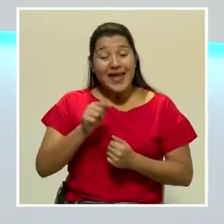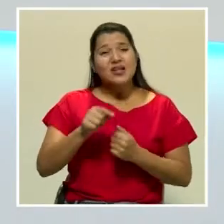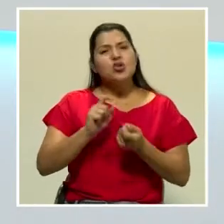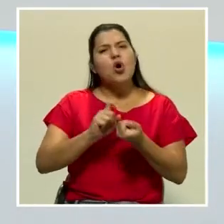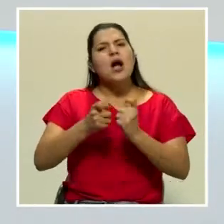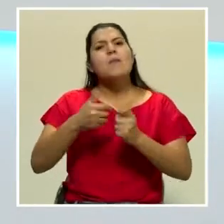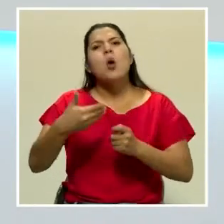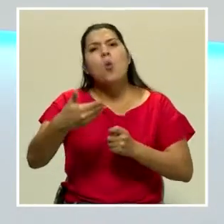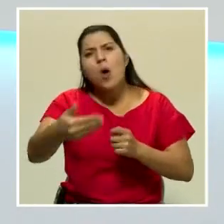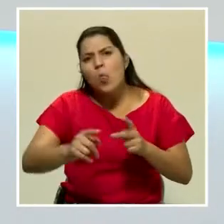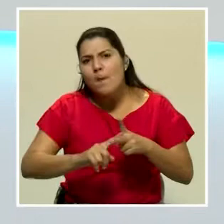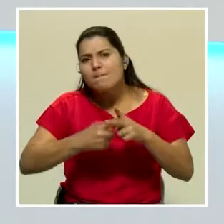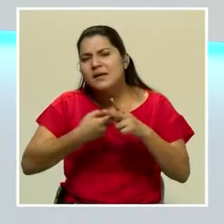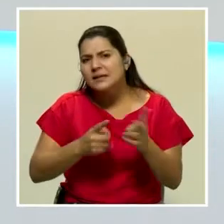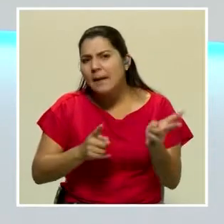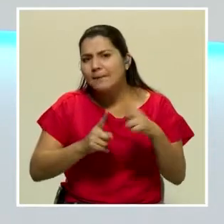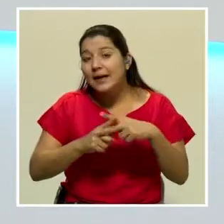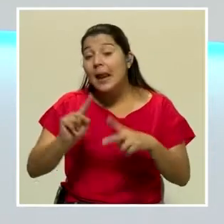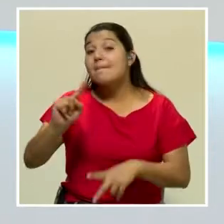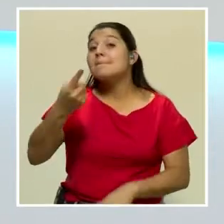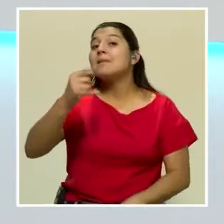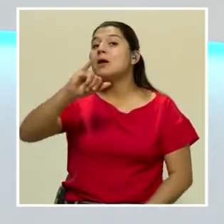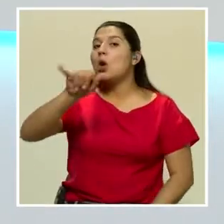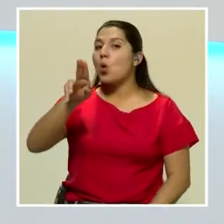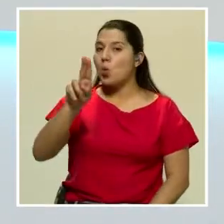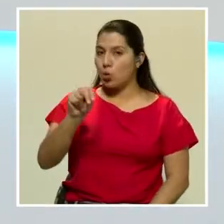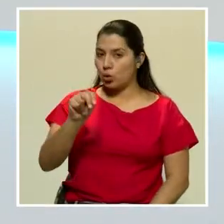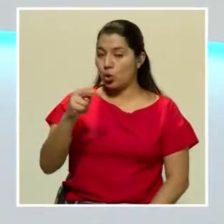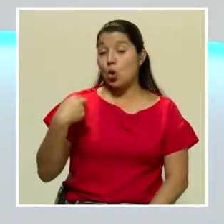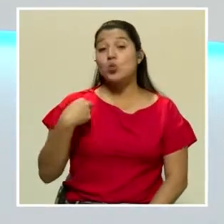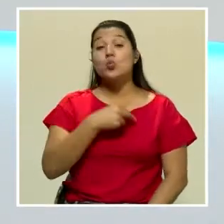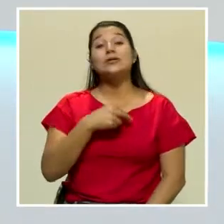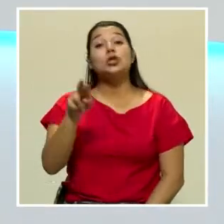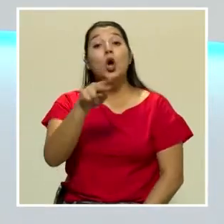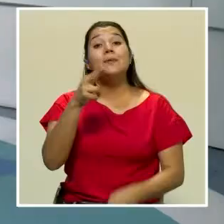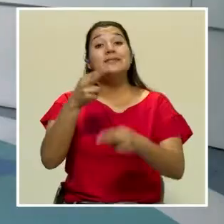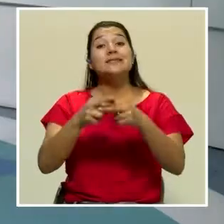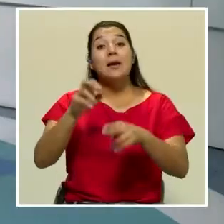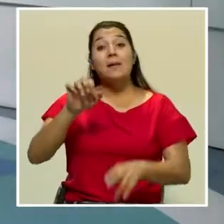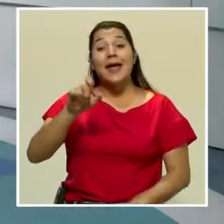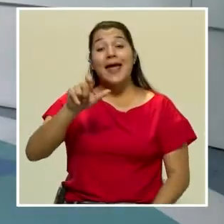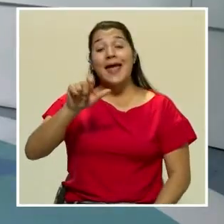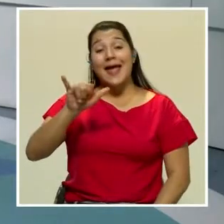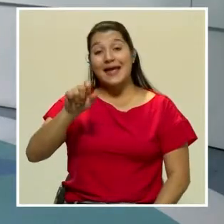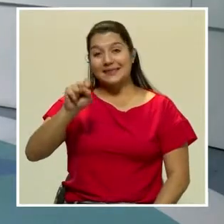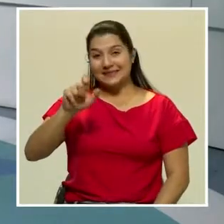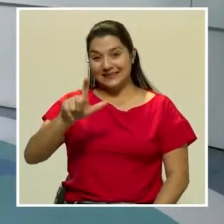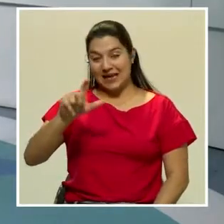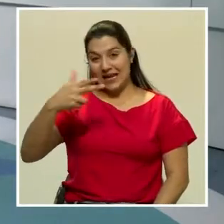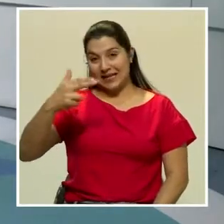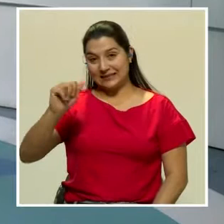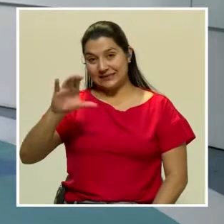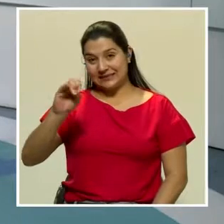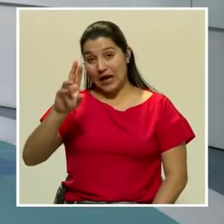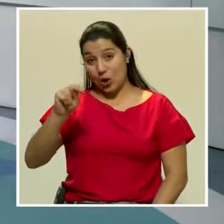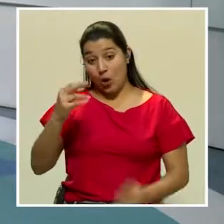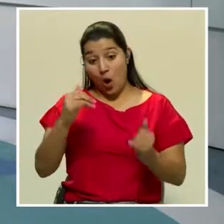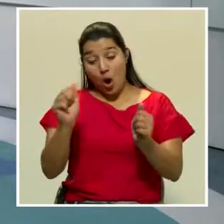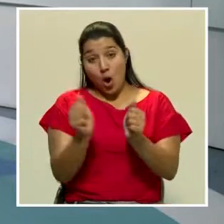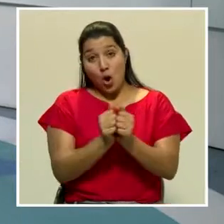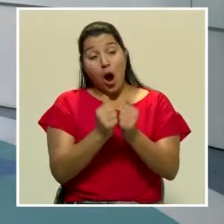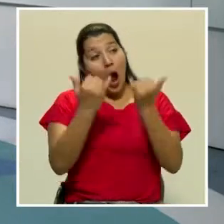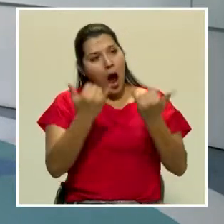a partir del 1 de junio. Nuestra compañera Eisel Chacón Cordero está aquí con nosotros. Vamos a